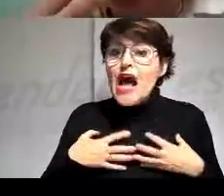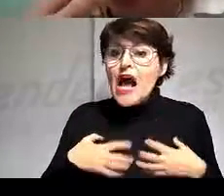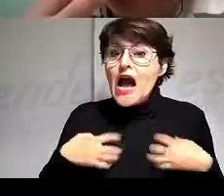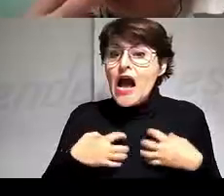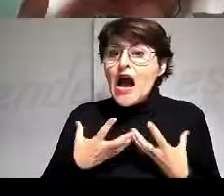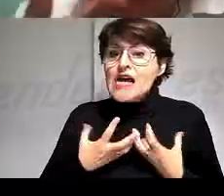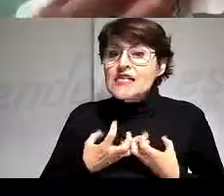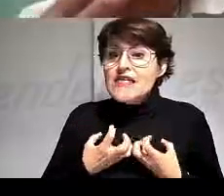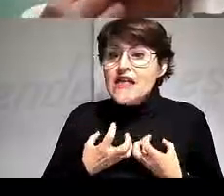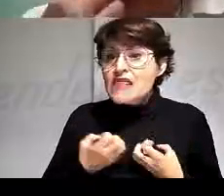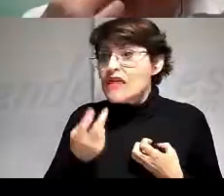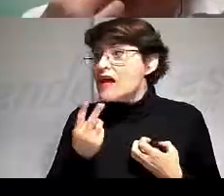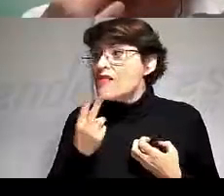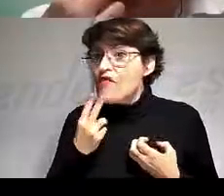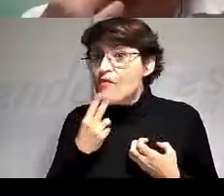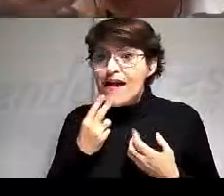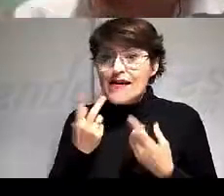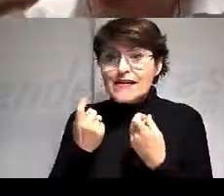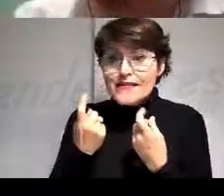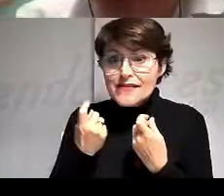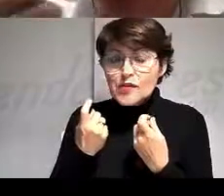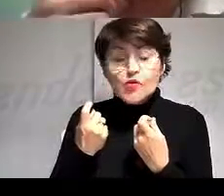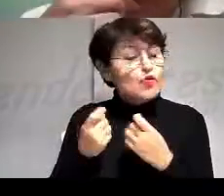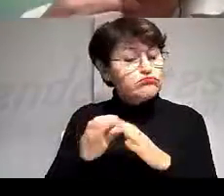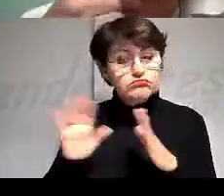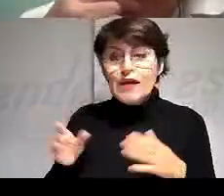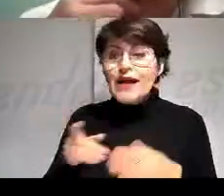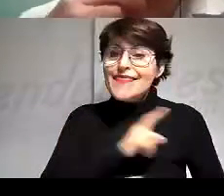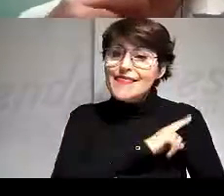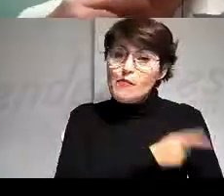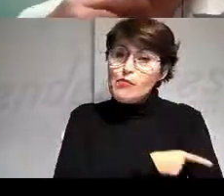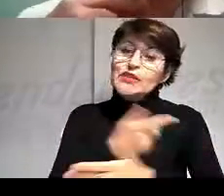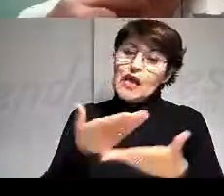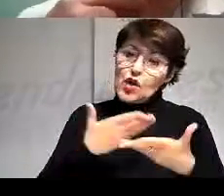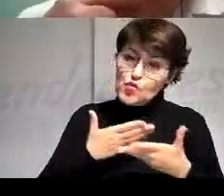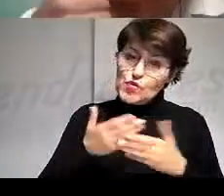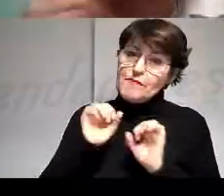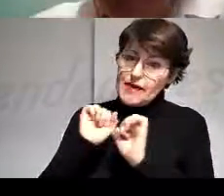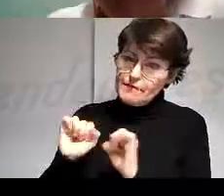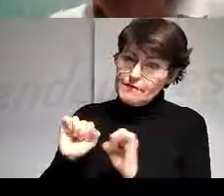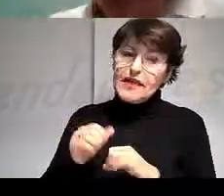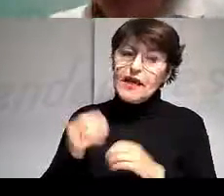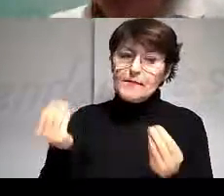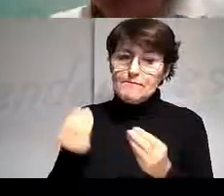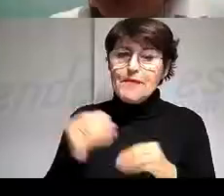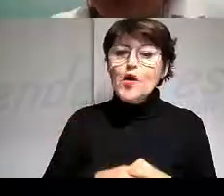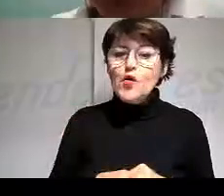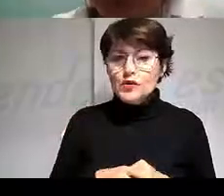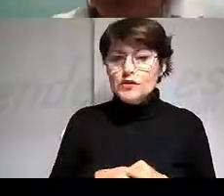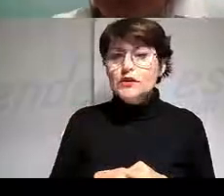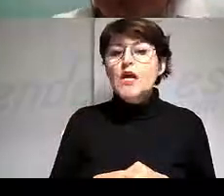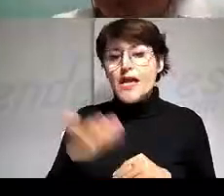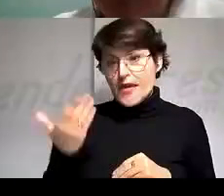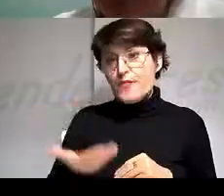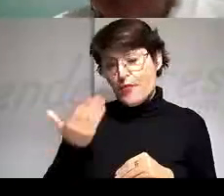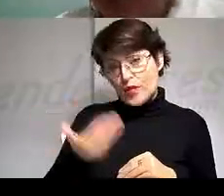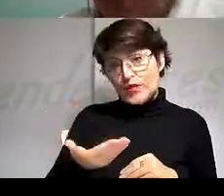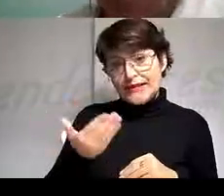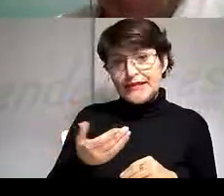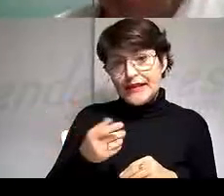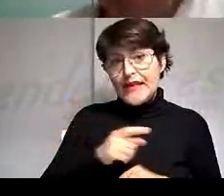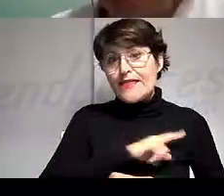necesidad de fumar, el impulso aquel de fumar. Entonces, la realización de ejercicio físico en toda intención